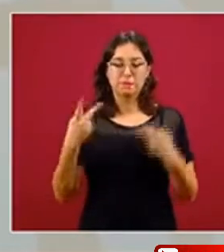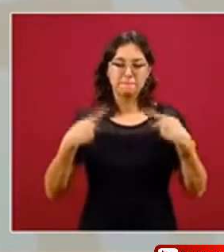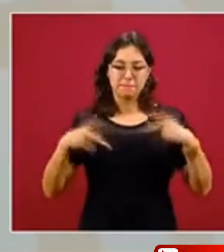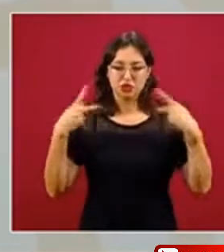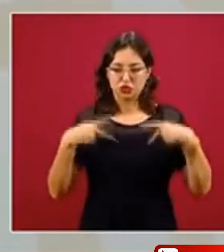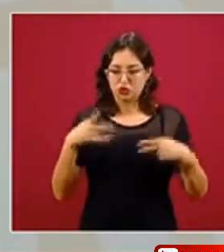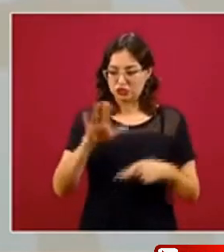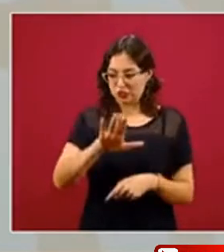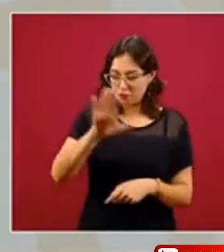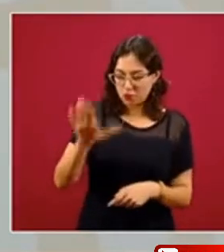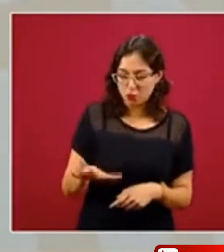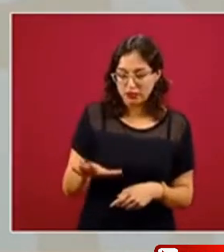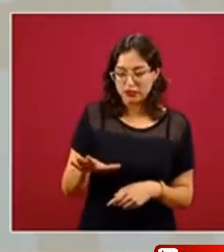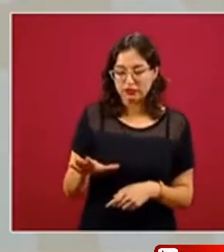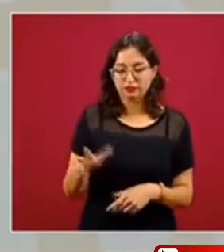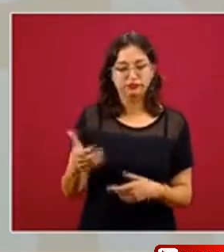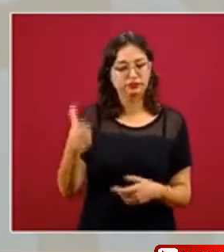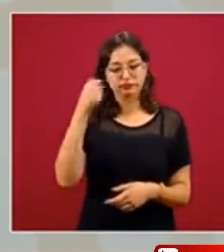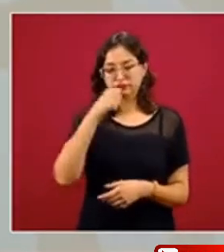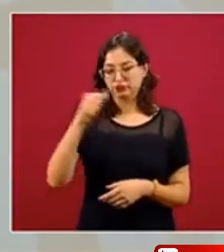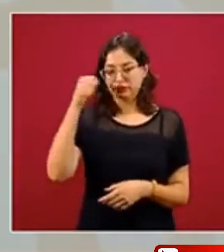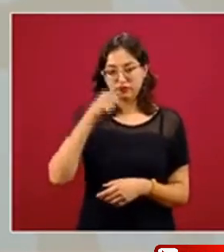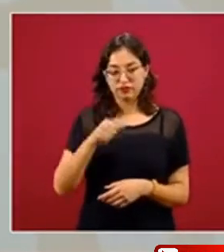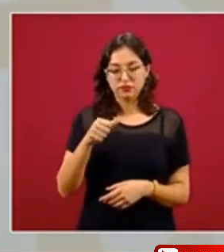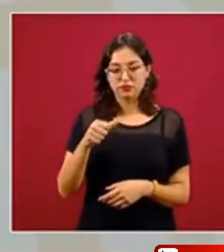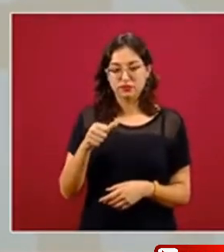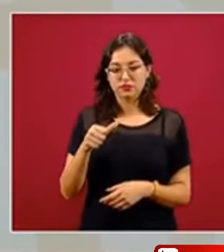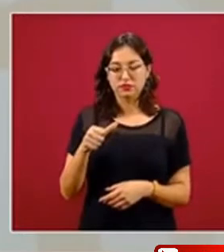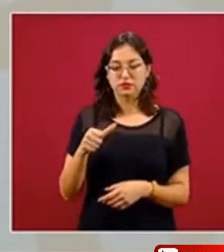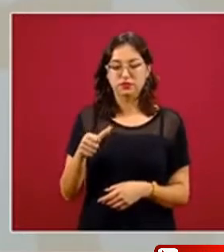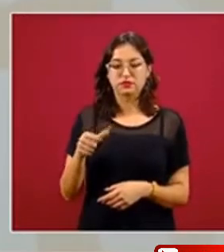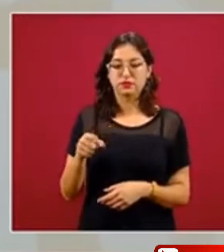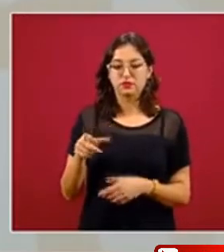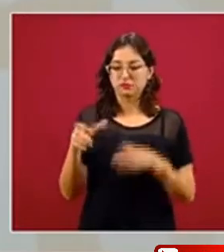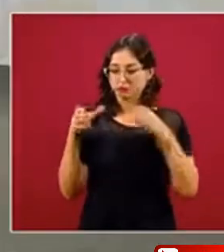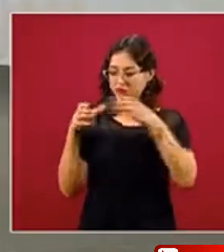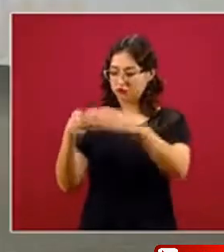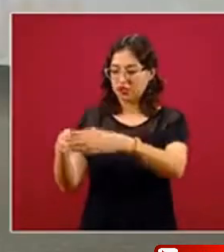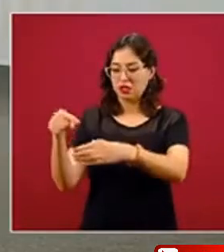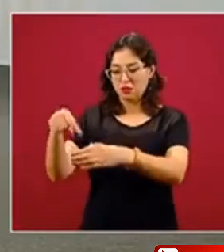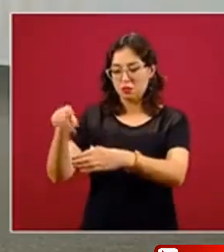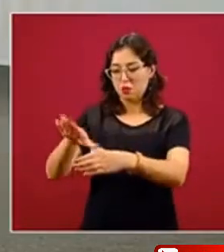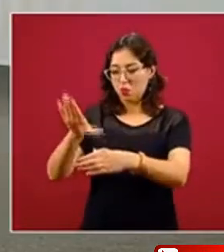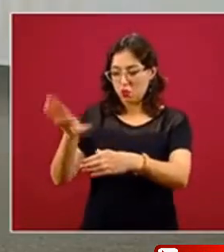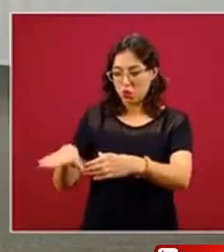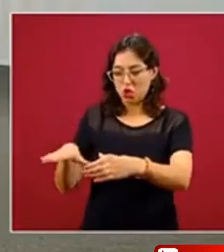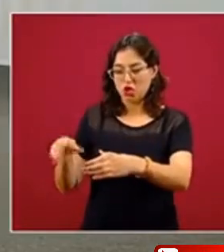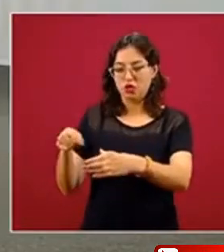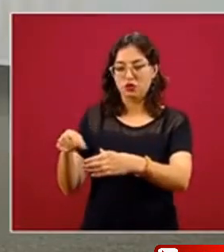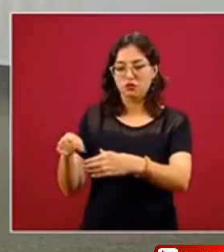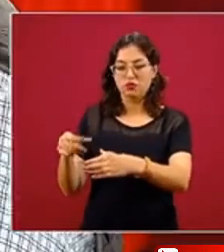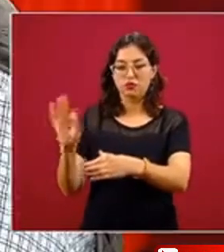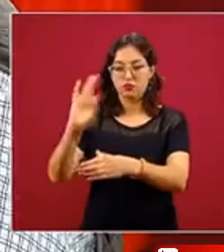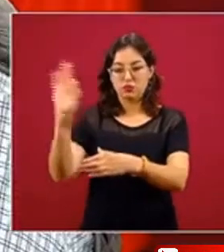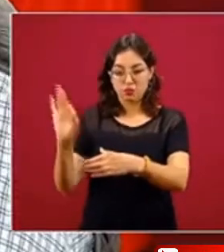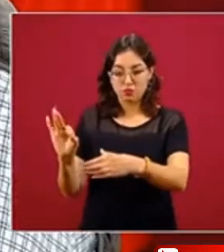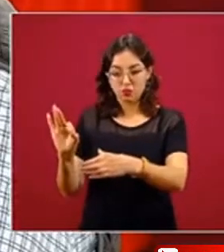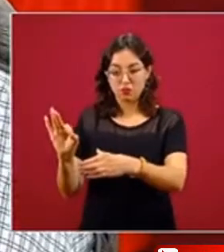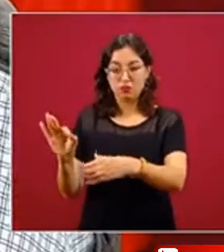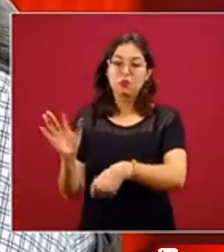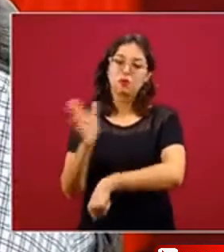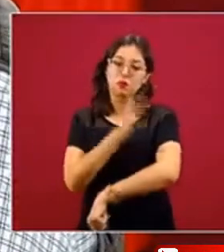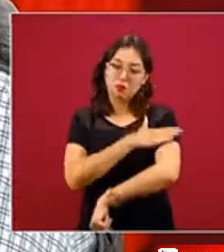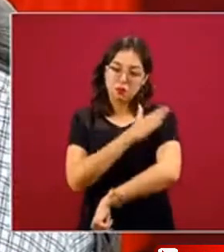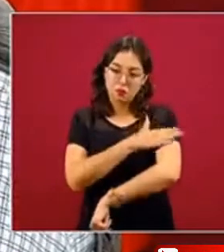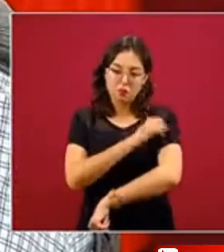ejemplo, que fallecieron, ¿no? Y se ha enfocado siempre al grupo de personas que han fallecido y decimos, tanta proporción de estas personas